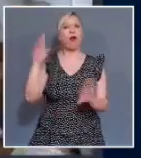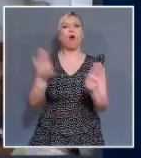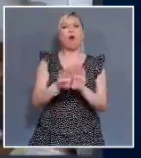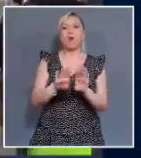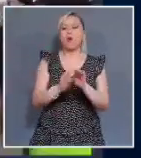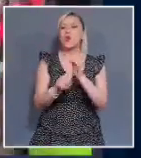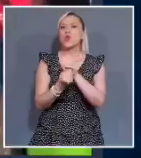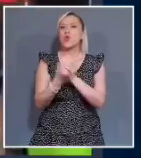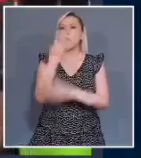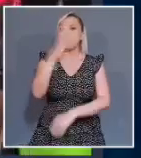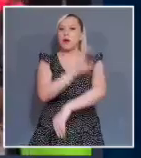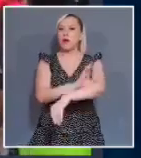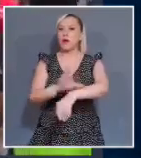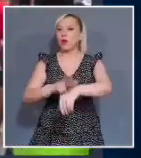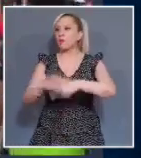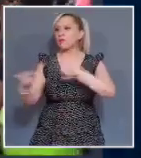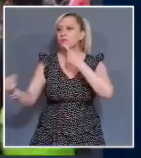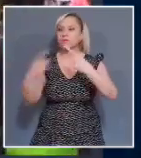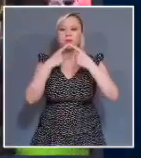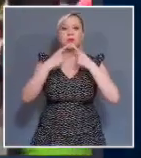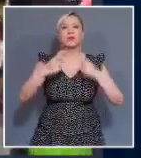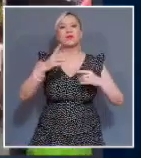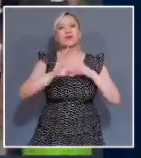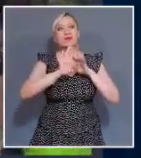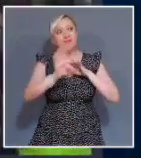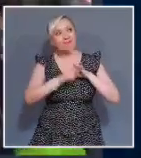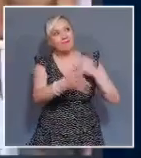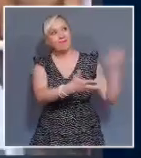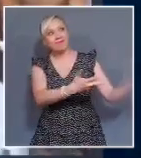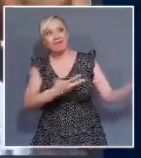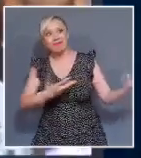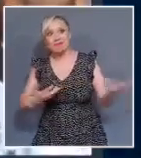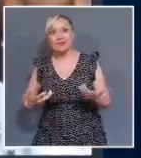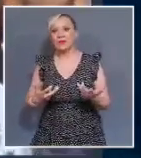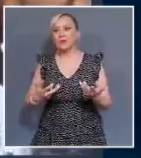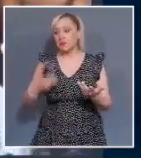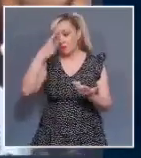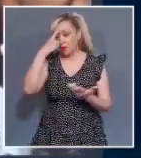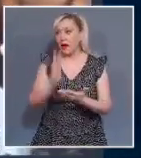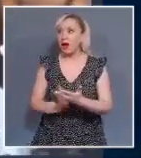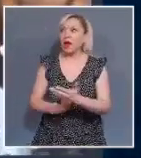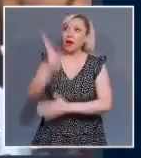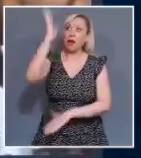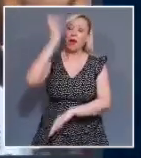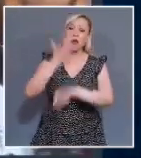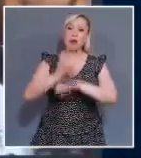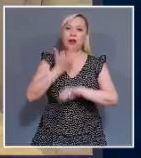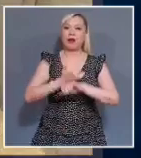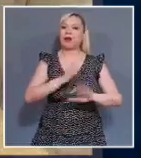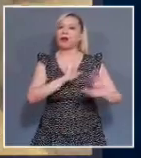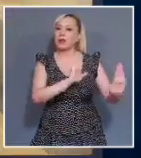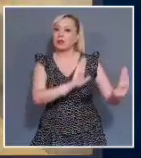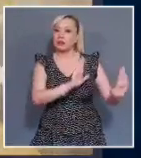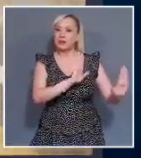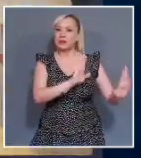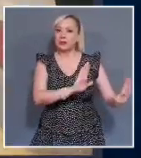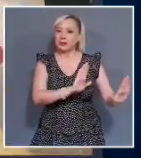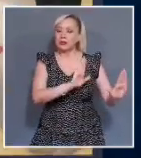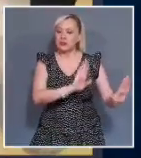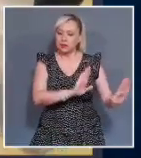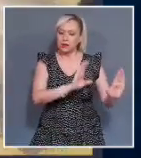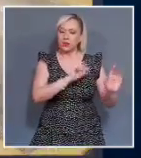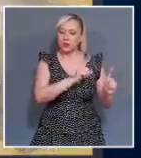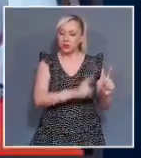para atender el flujo de migrantes que buscan llegar a los Estados Unidos. El propósito es garantizar su seguridad y evitar